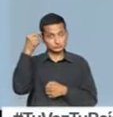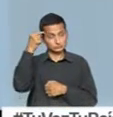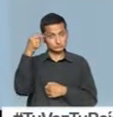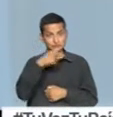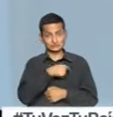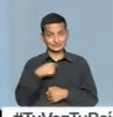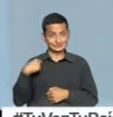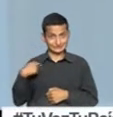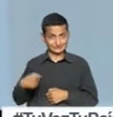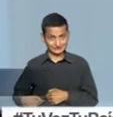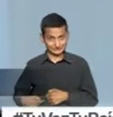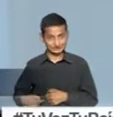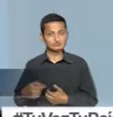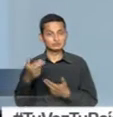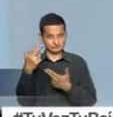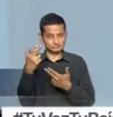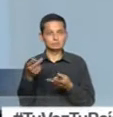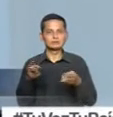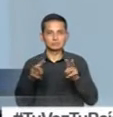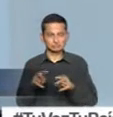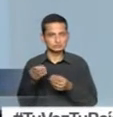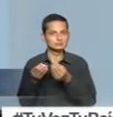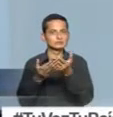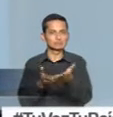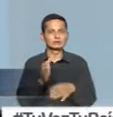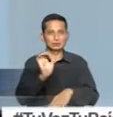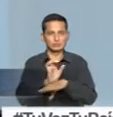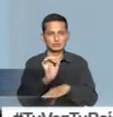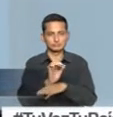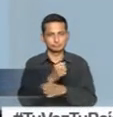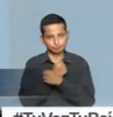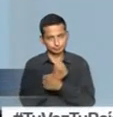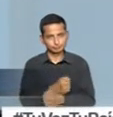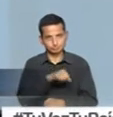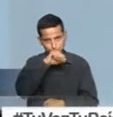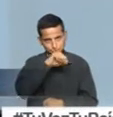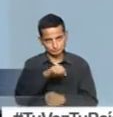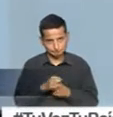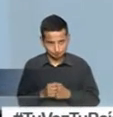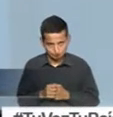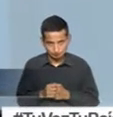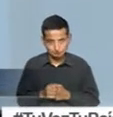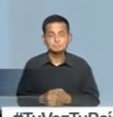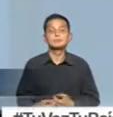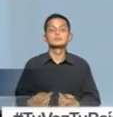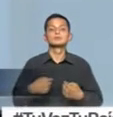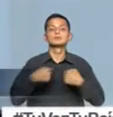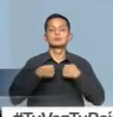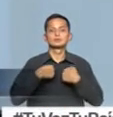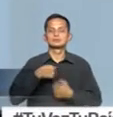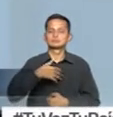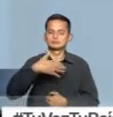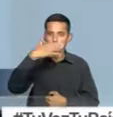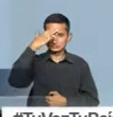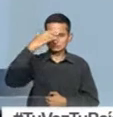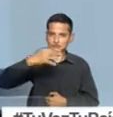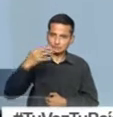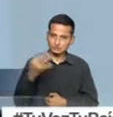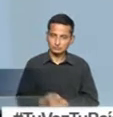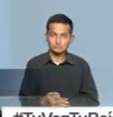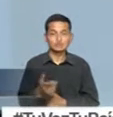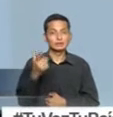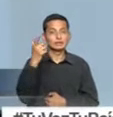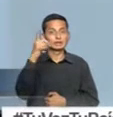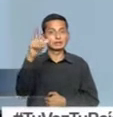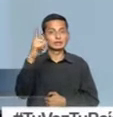el ejército y el pueblo chinos hacia Ecuador. Estoy seguro de que bajo el